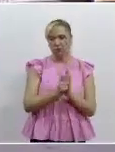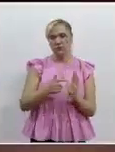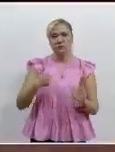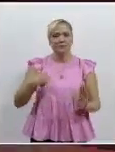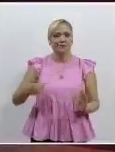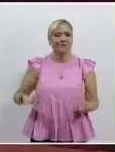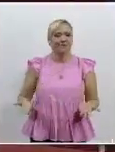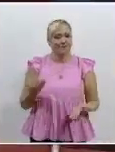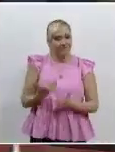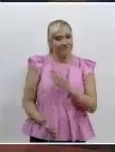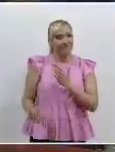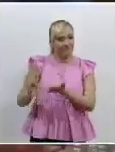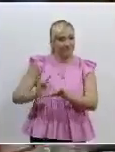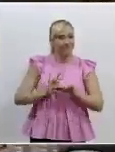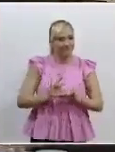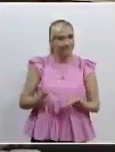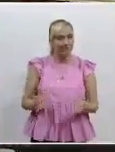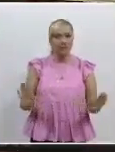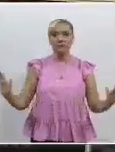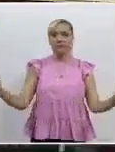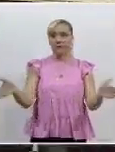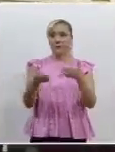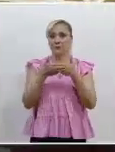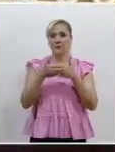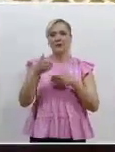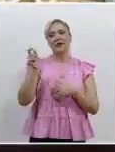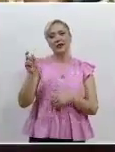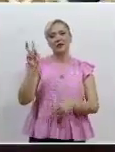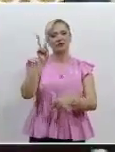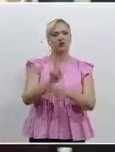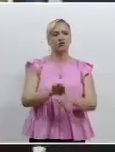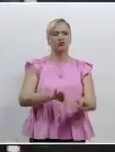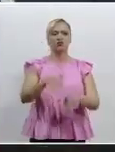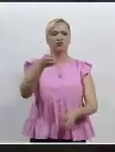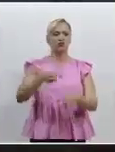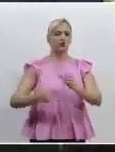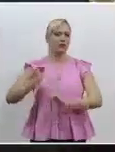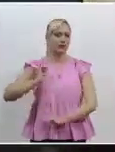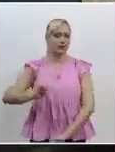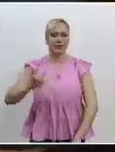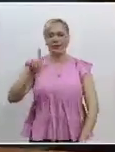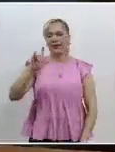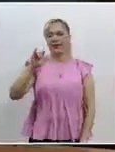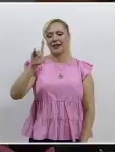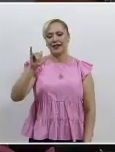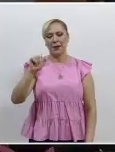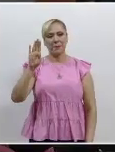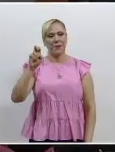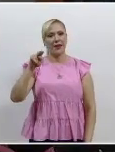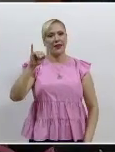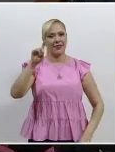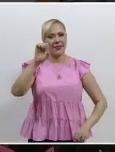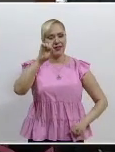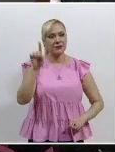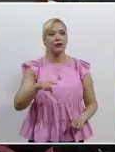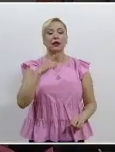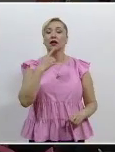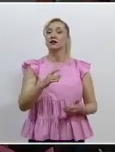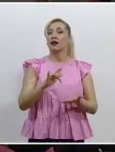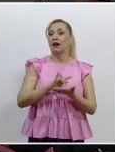delictivo. En la clausura del evento, la consejera de la Judicatura Federal, Lilia Mónica López Benítez, destacó el intercambio